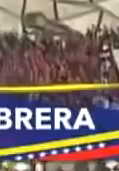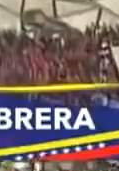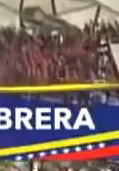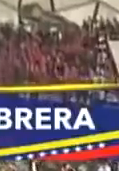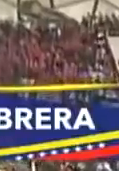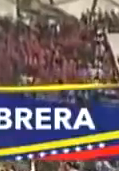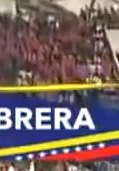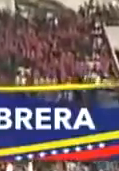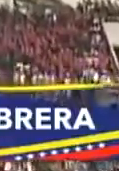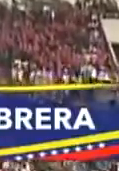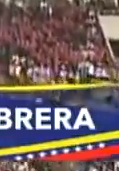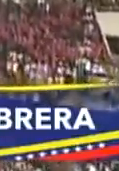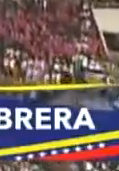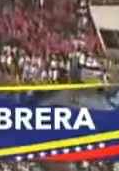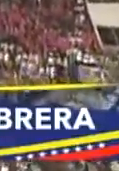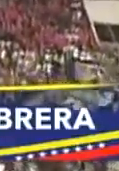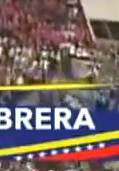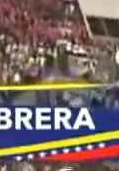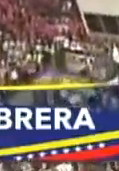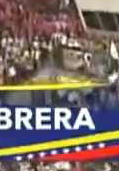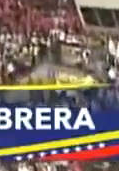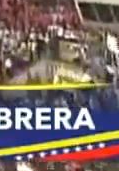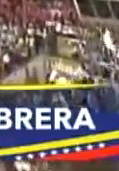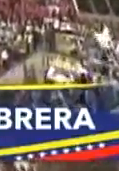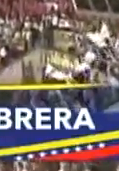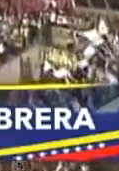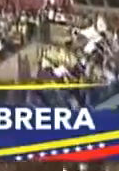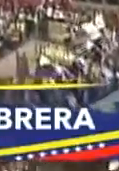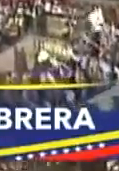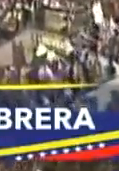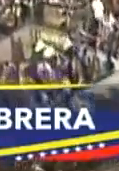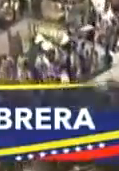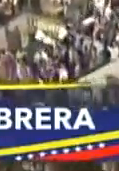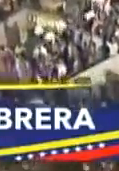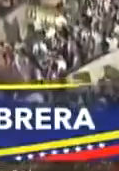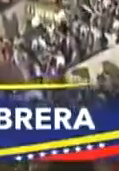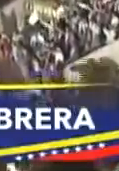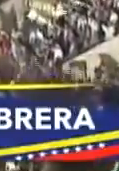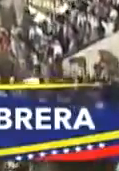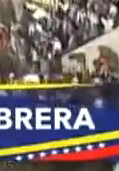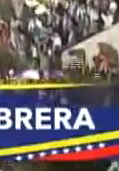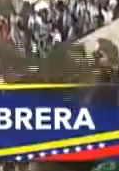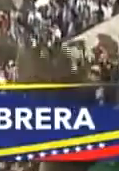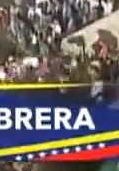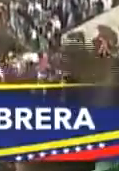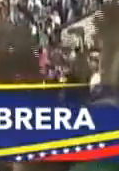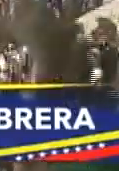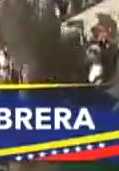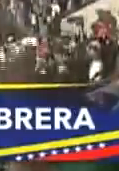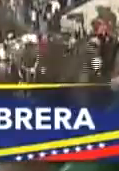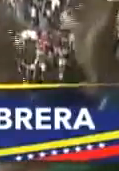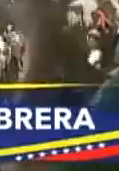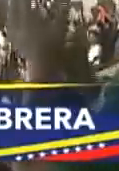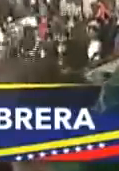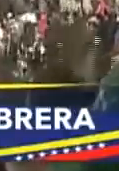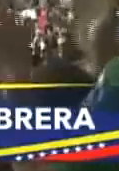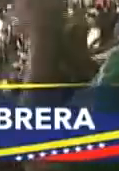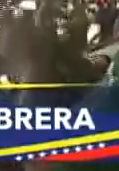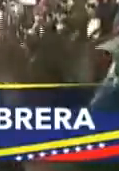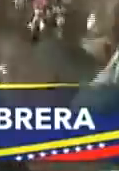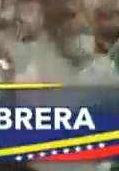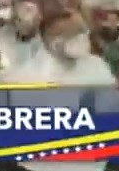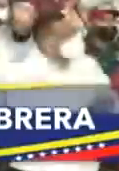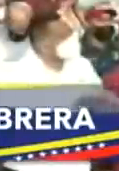venezolano la acompaña el ministro del poder popular para el protesta social del trabajo josé ramón rivero el presidente